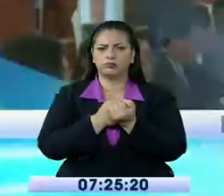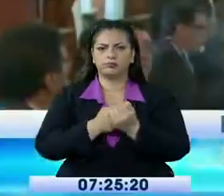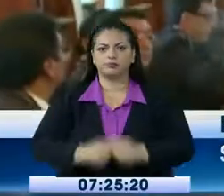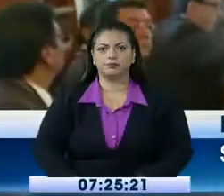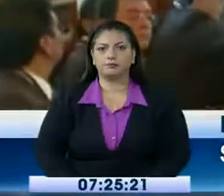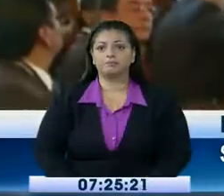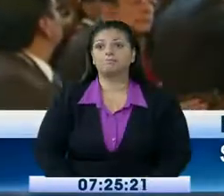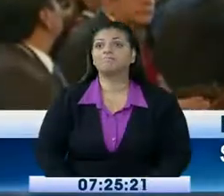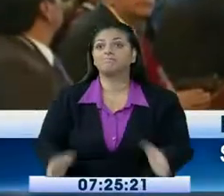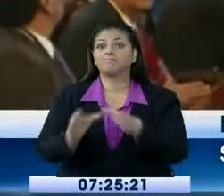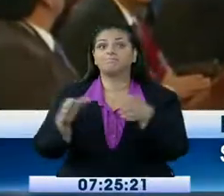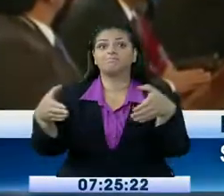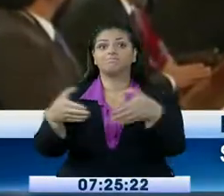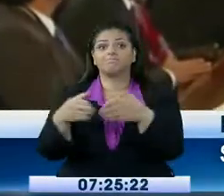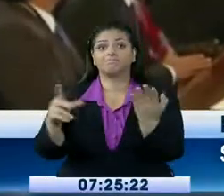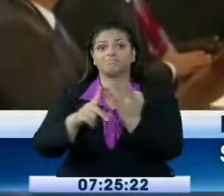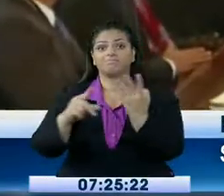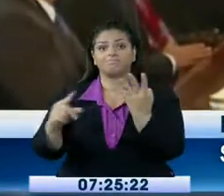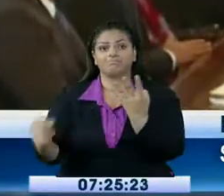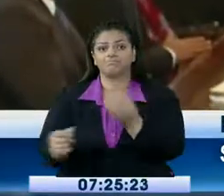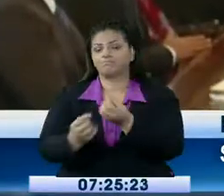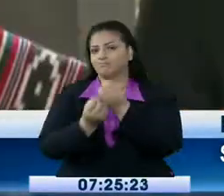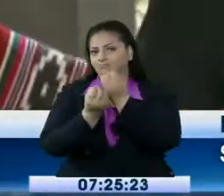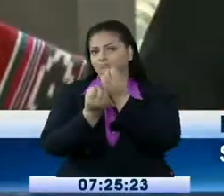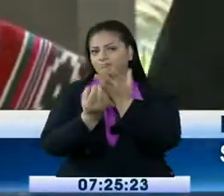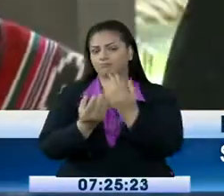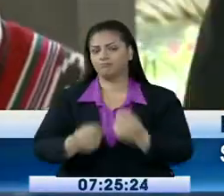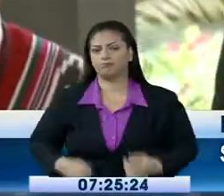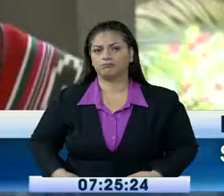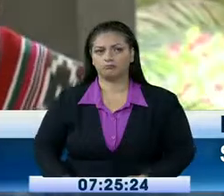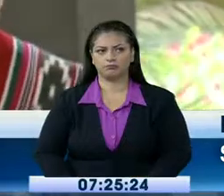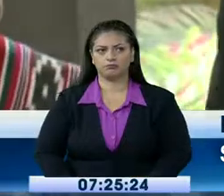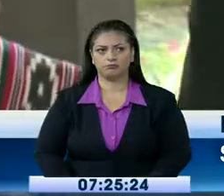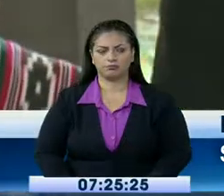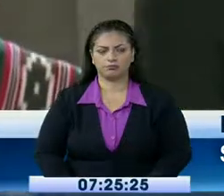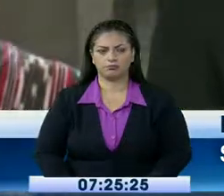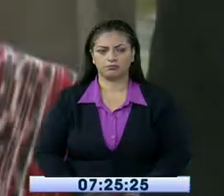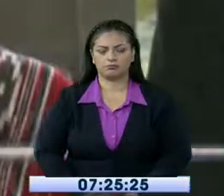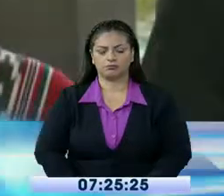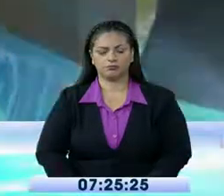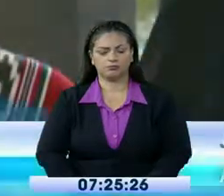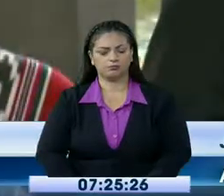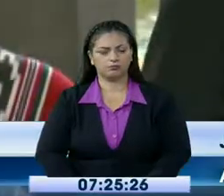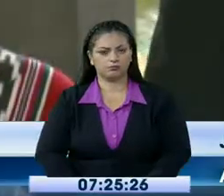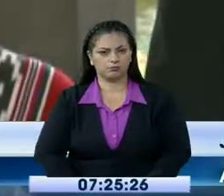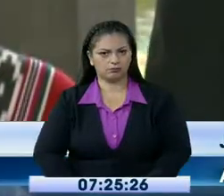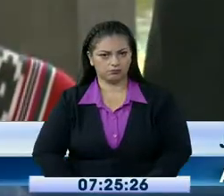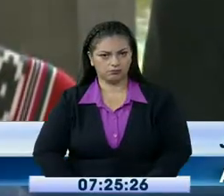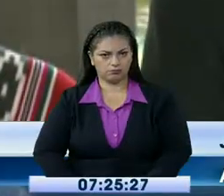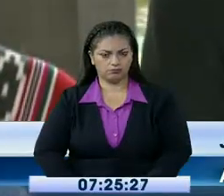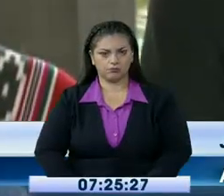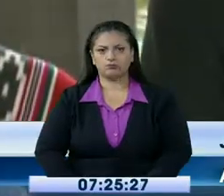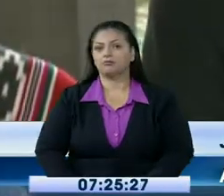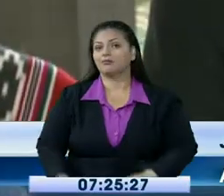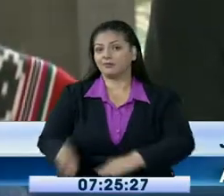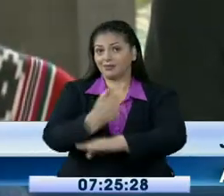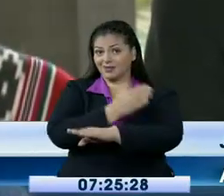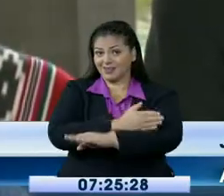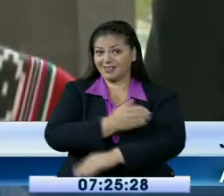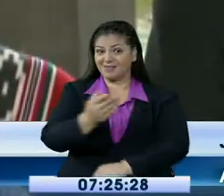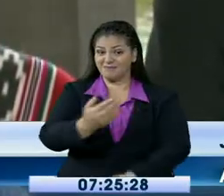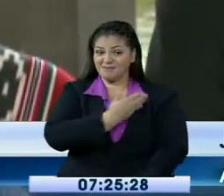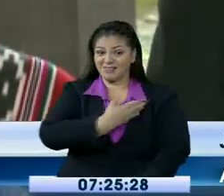superar los 10 mil millones de dólares en activos. Solamente para que ustedes tengan una cifra, desde el que el presidente Moreno asumió el